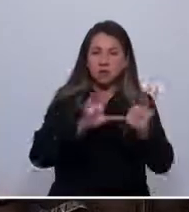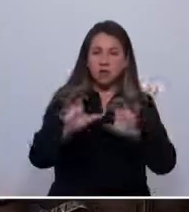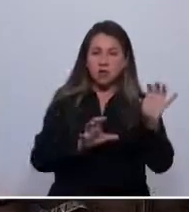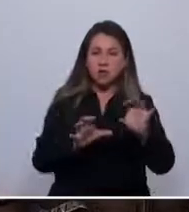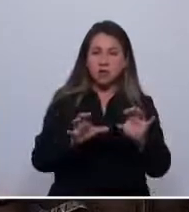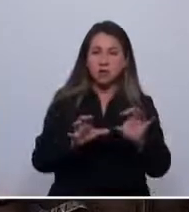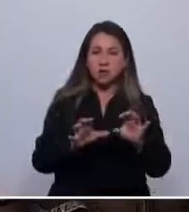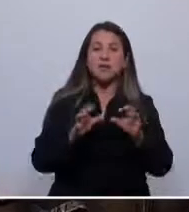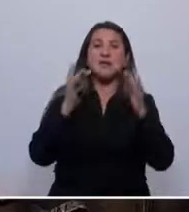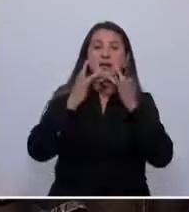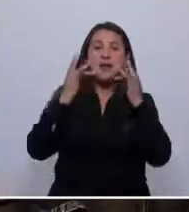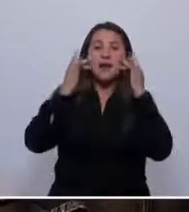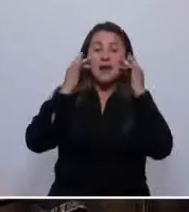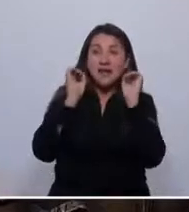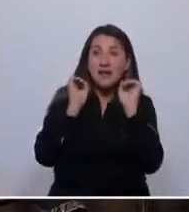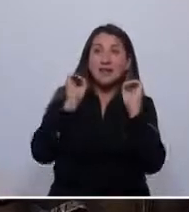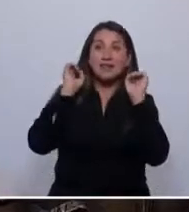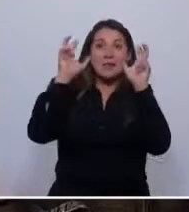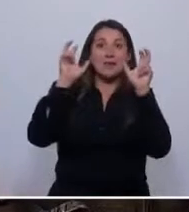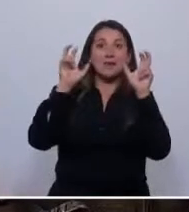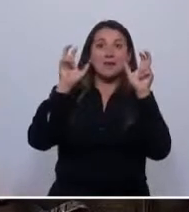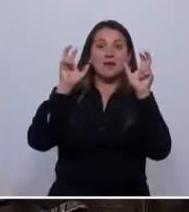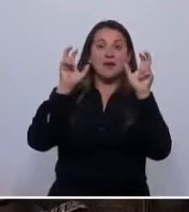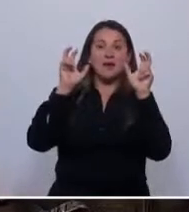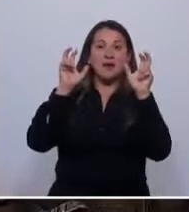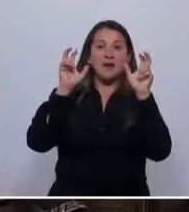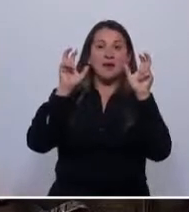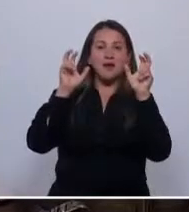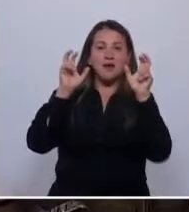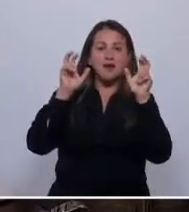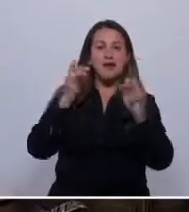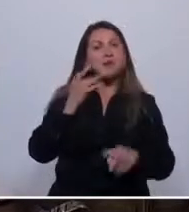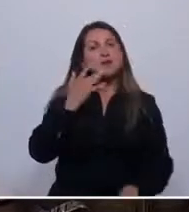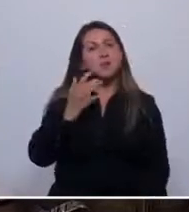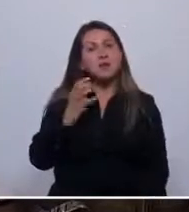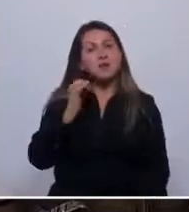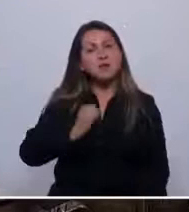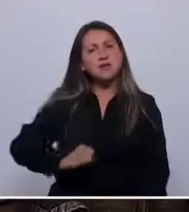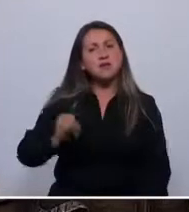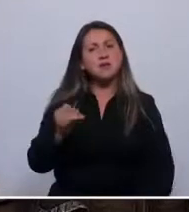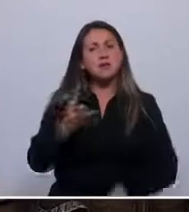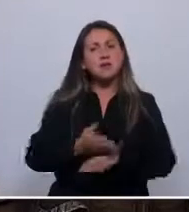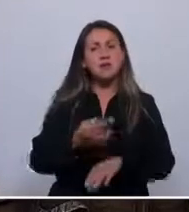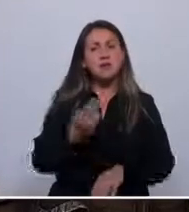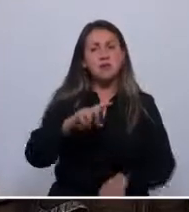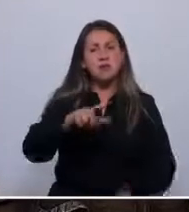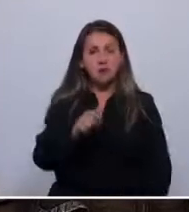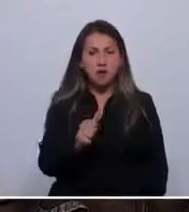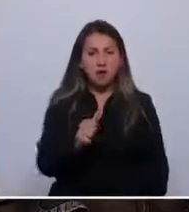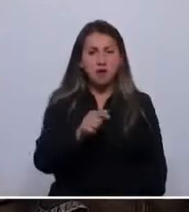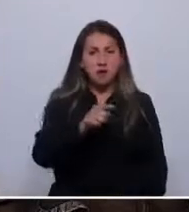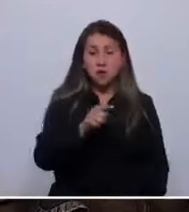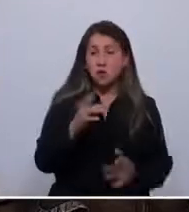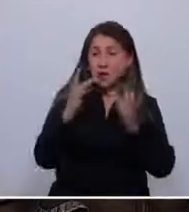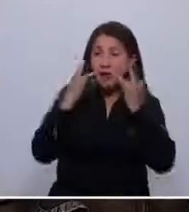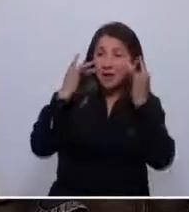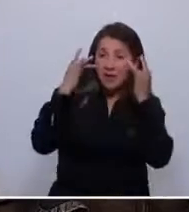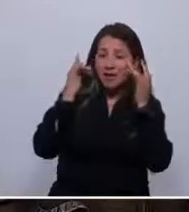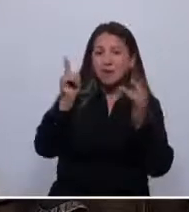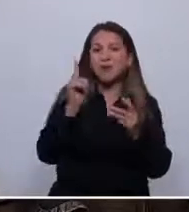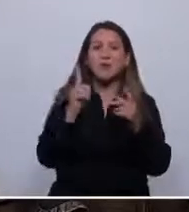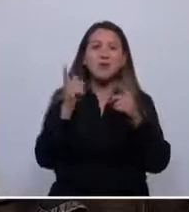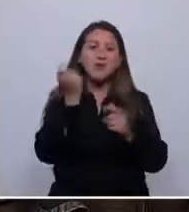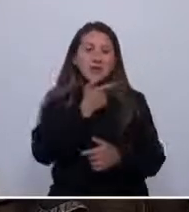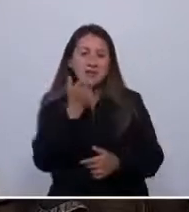La alegría del despertar. ¿Por qué siempre apelamos a la pena? Si tuvo alegría, tuvo